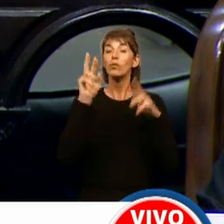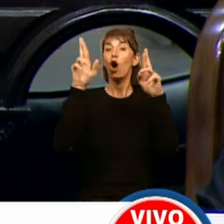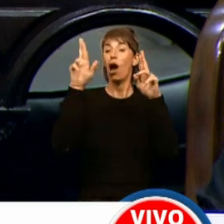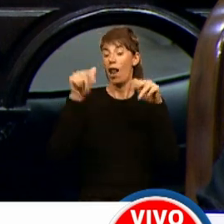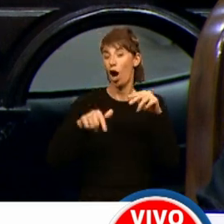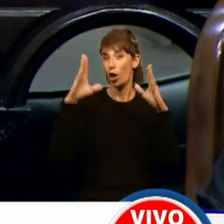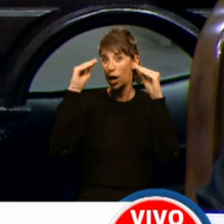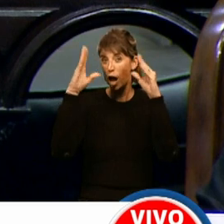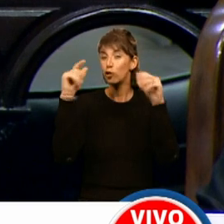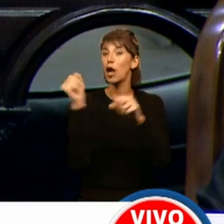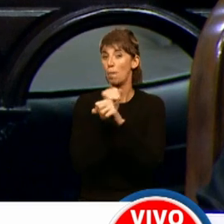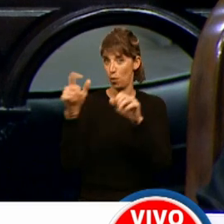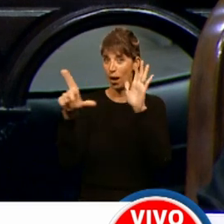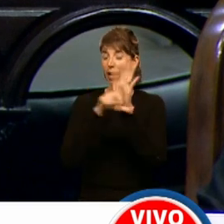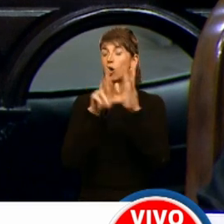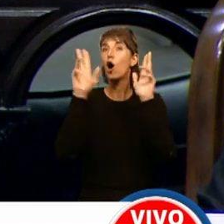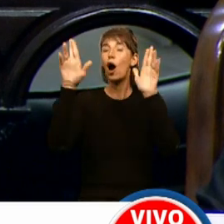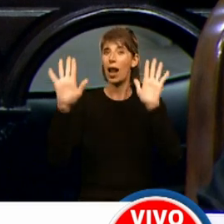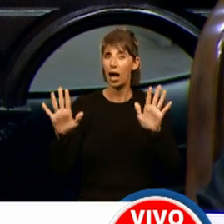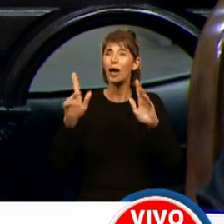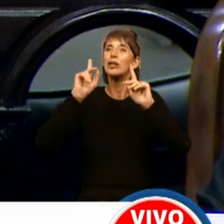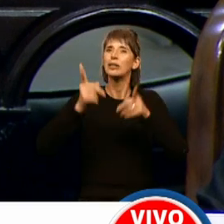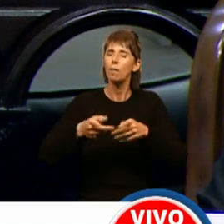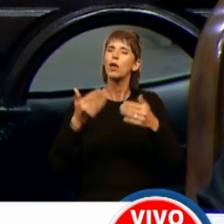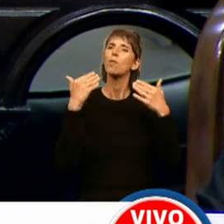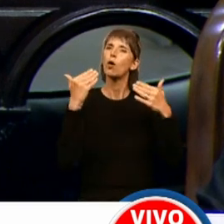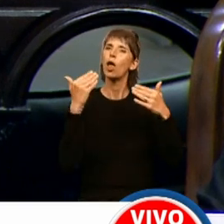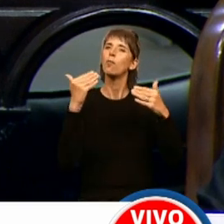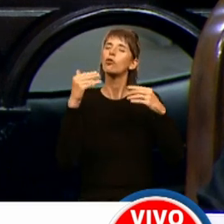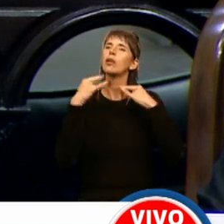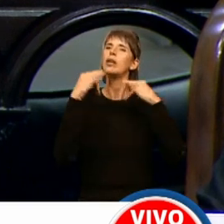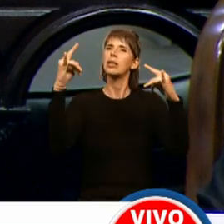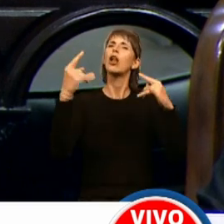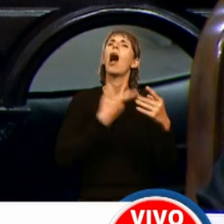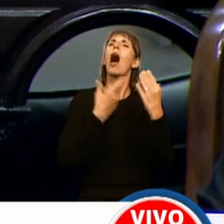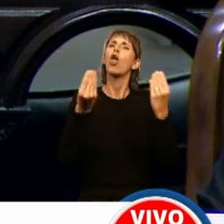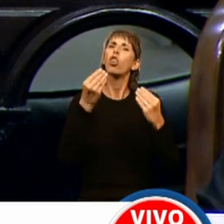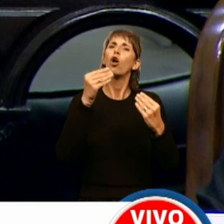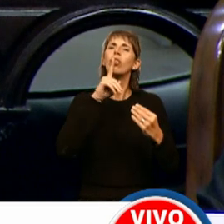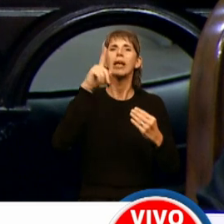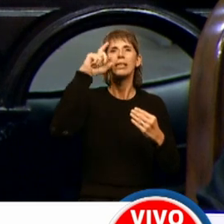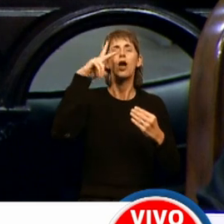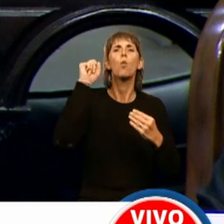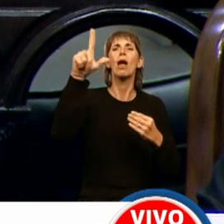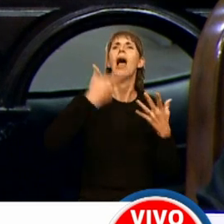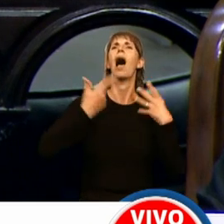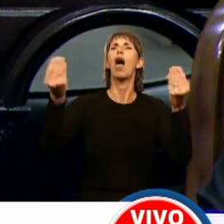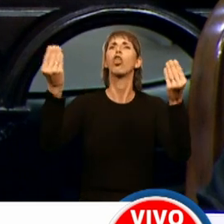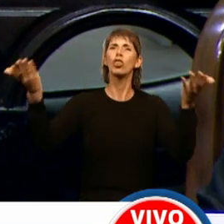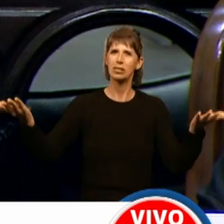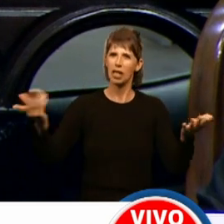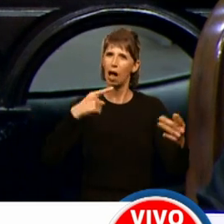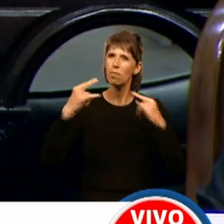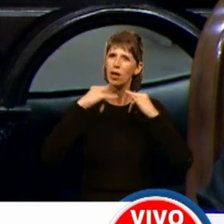esta noche de demos a la ley digamos también con mucha fuerza donde está te huele y que ese grito se escuche hasta el